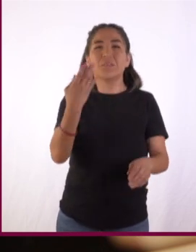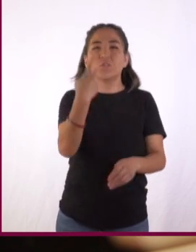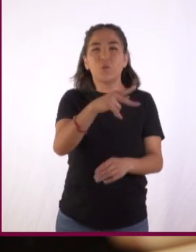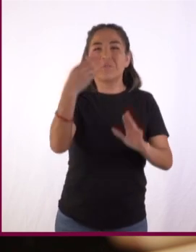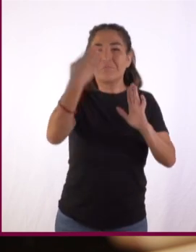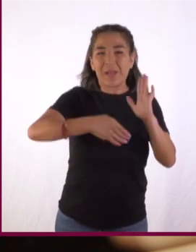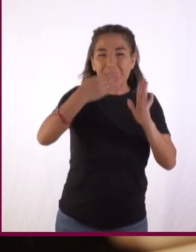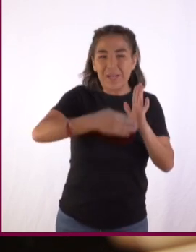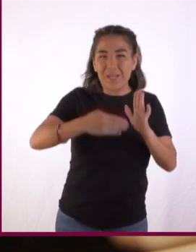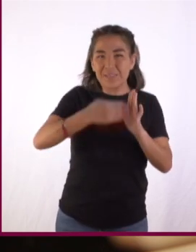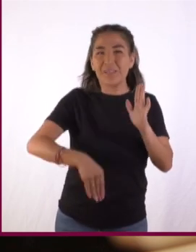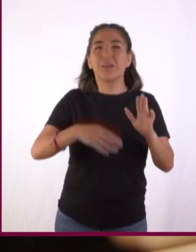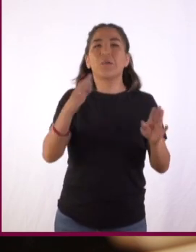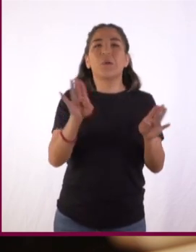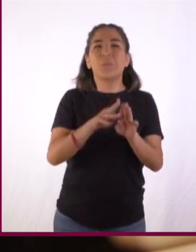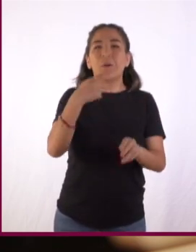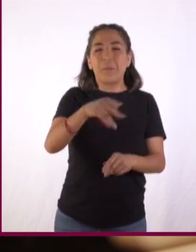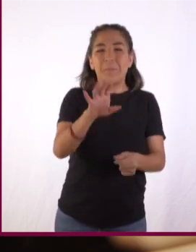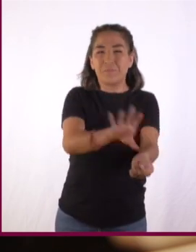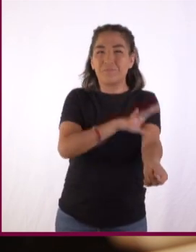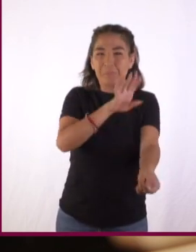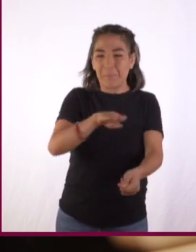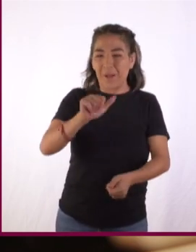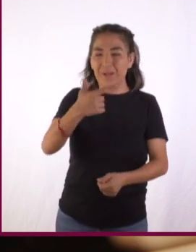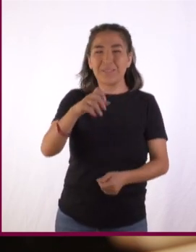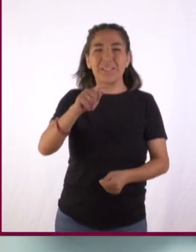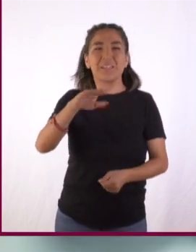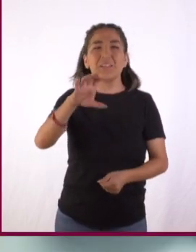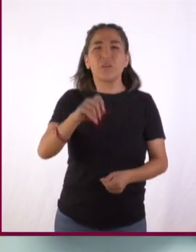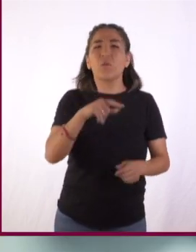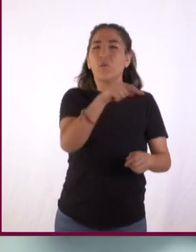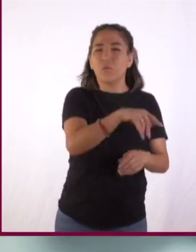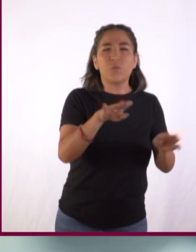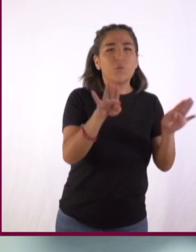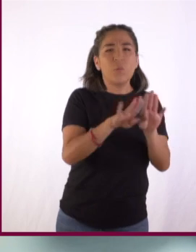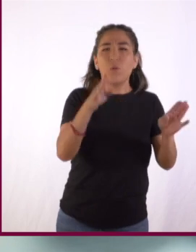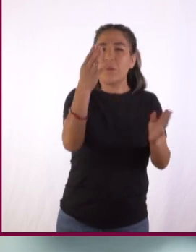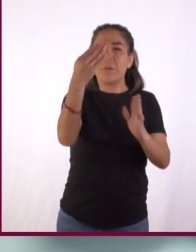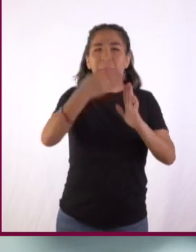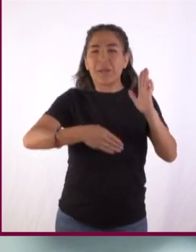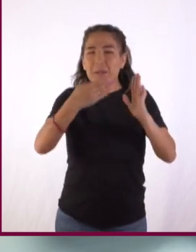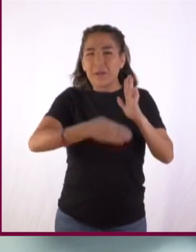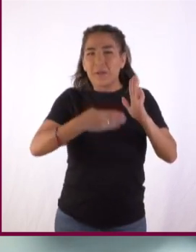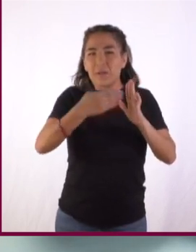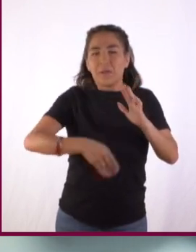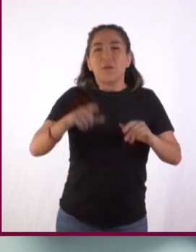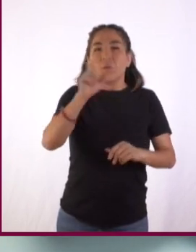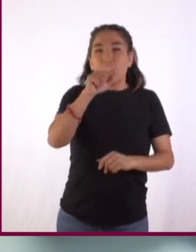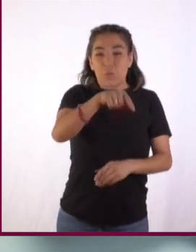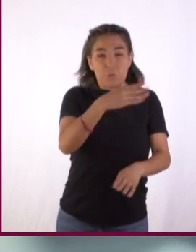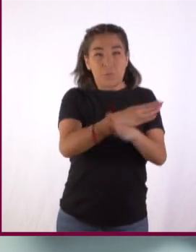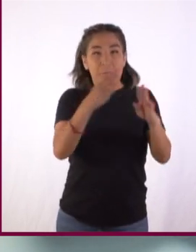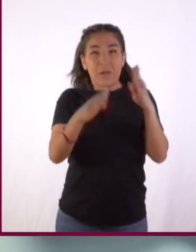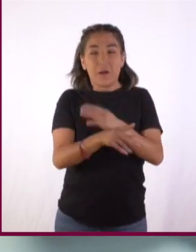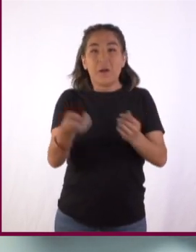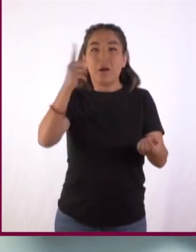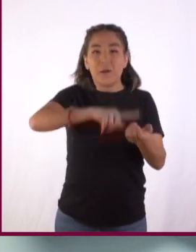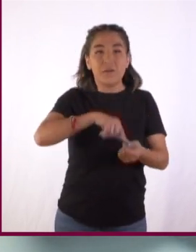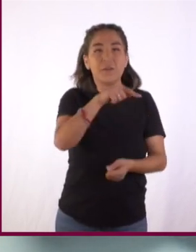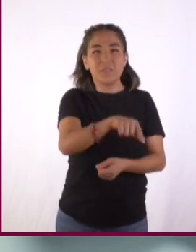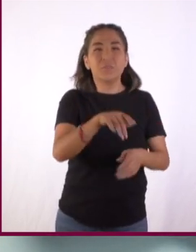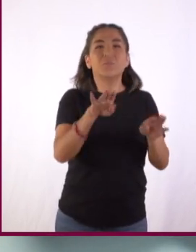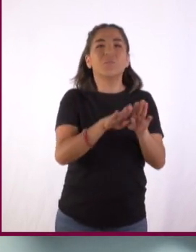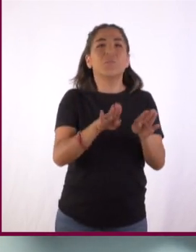manufactura de componentes mecánicos y de componentes magnéticos? En el caso de los componentes mecánicos, cuando un material